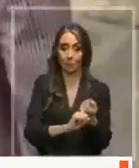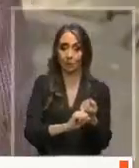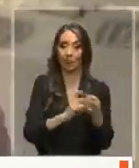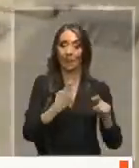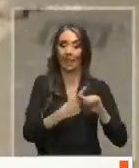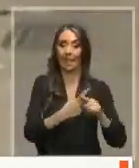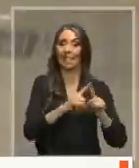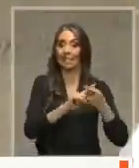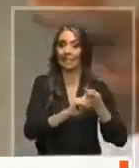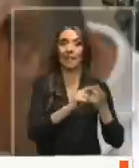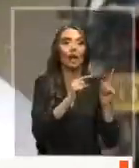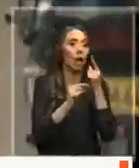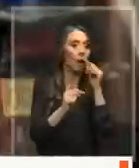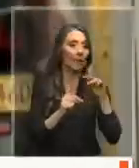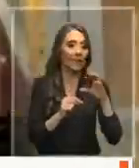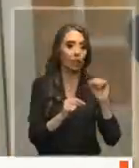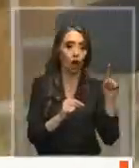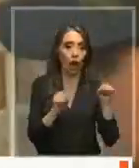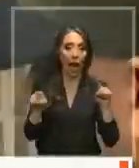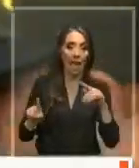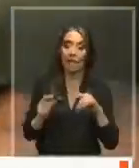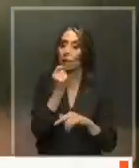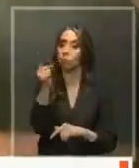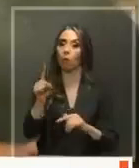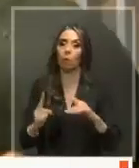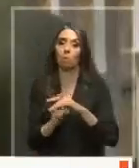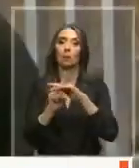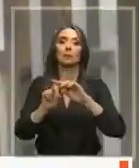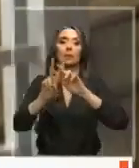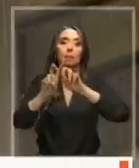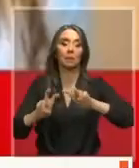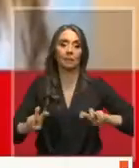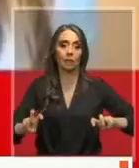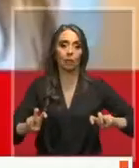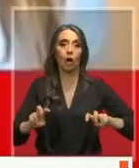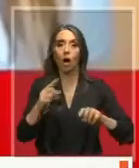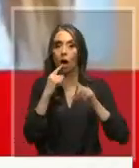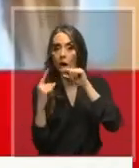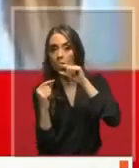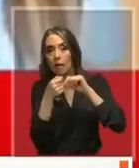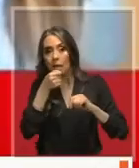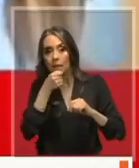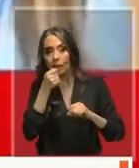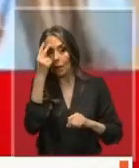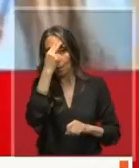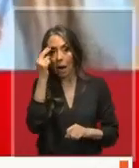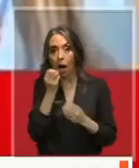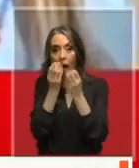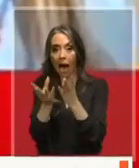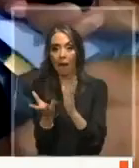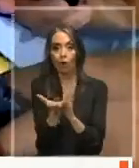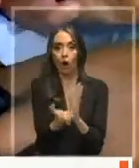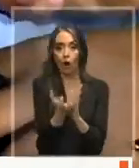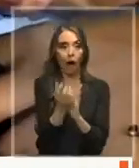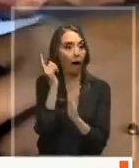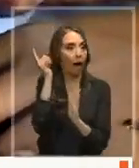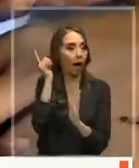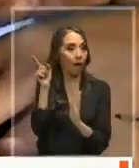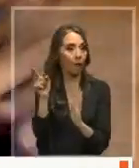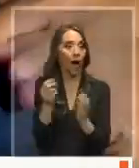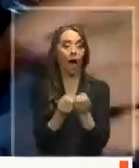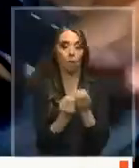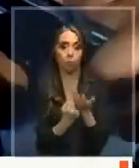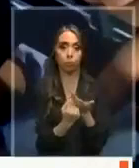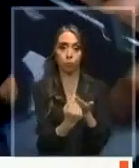expareja de Nicolás, quien detonó la investigación luego de una explosiva entrevista en marzo. Este audio es uno de cientos